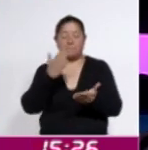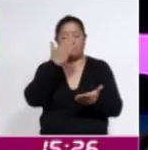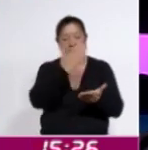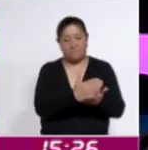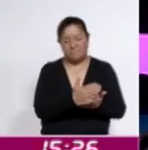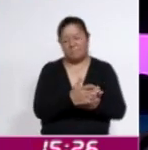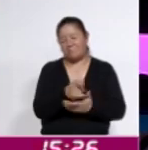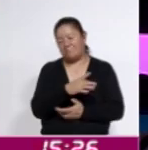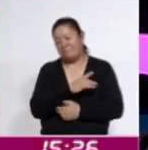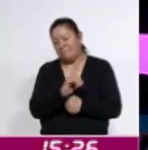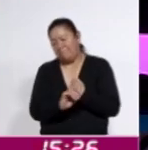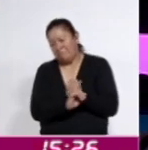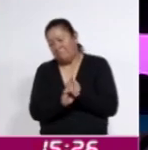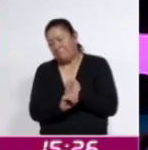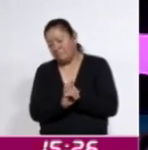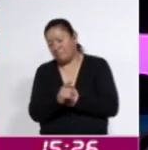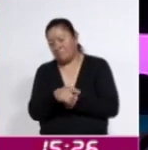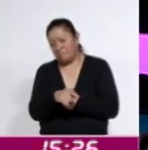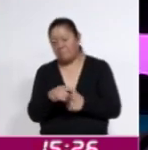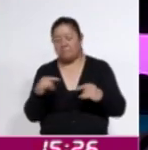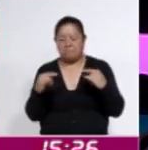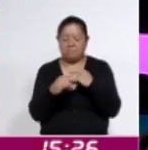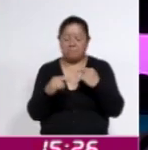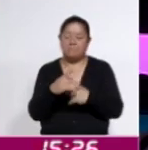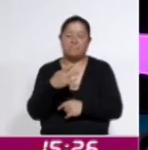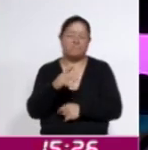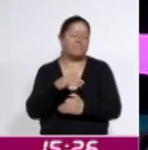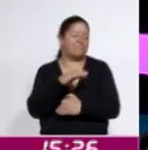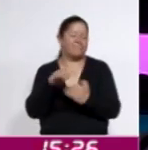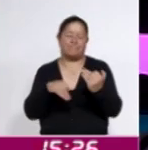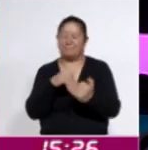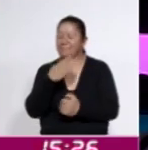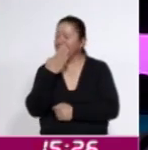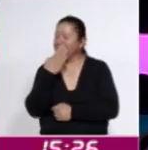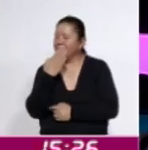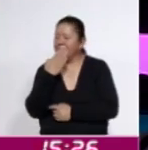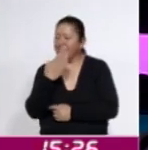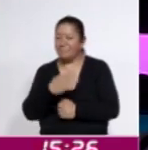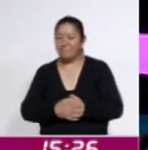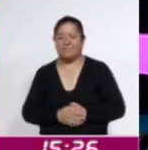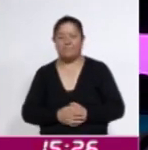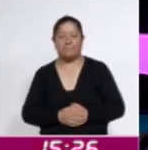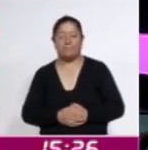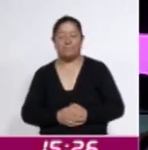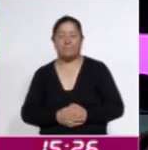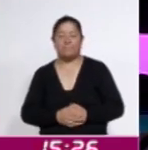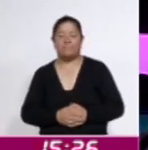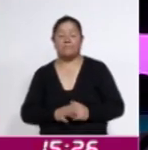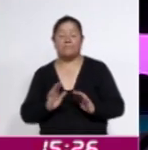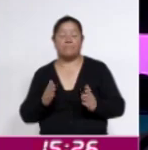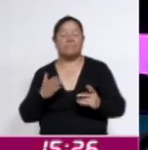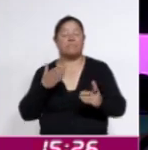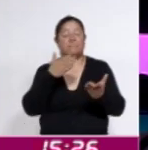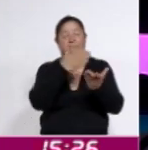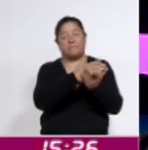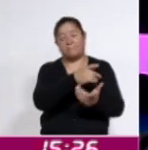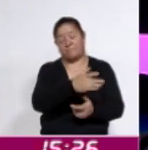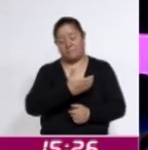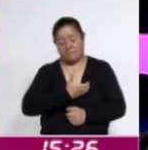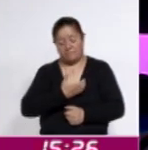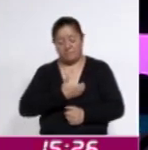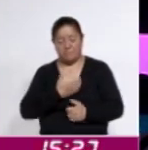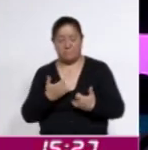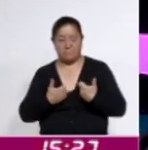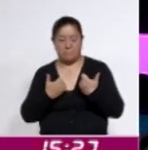la complicación vial, pero bueno, todo salió bien. Afortunadamente llegaron a la meta, que era el Parque de la Juventud. Ahí realizaron